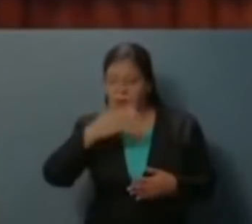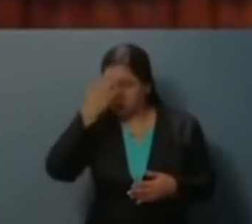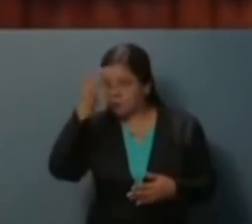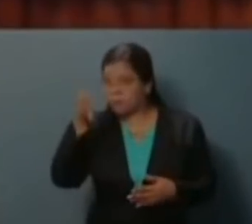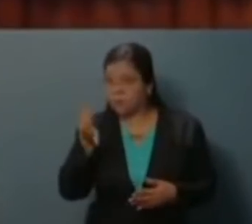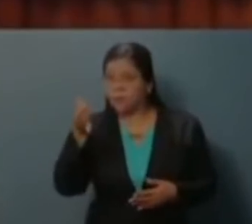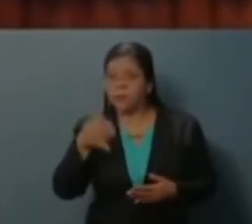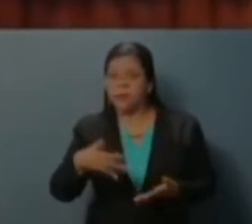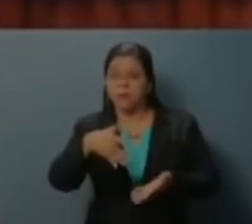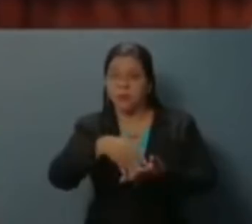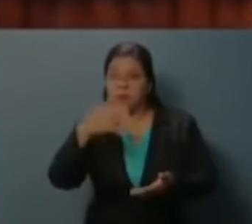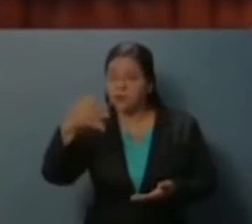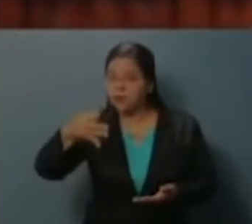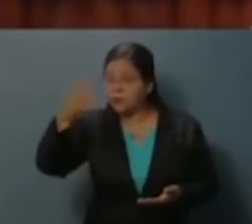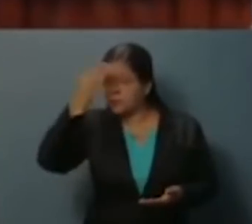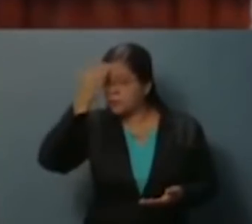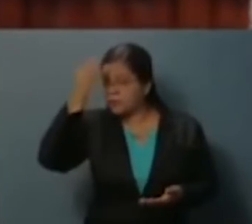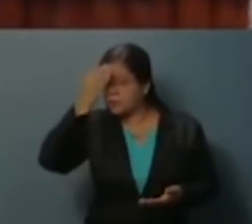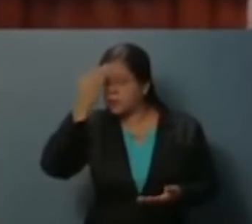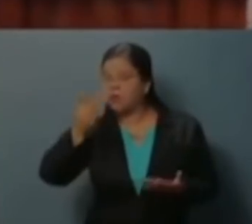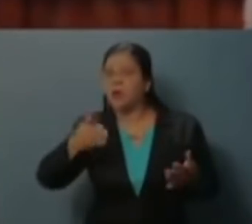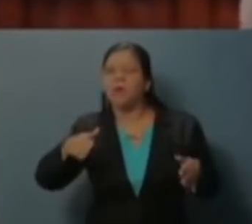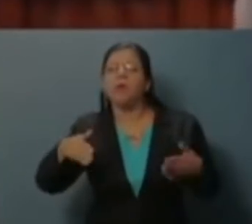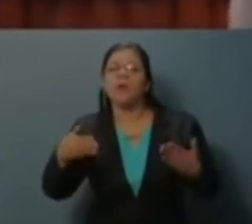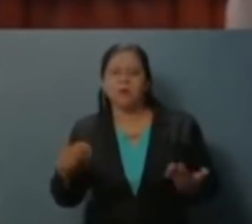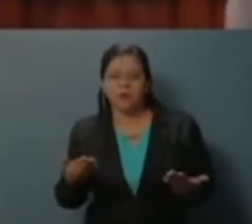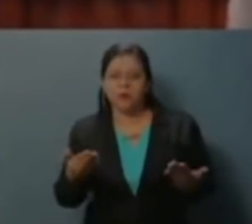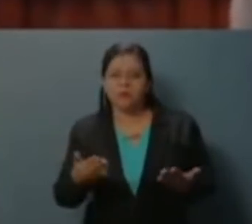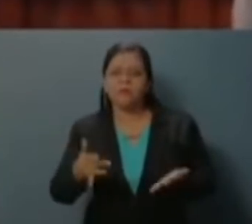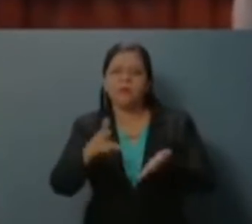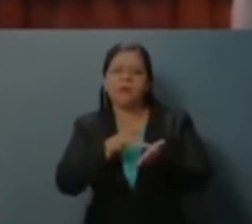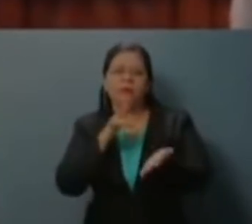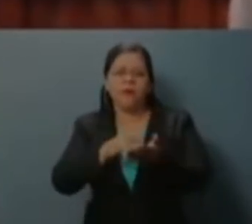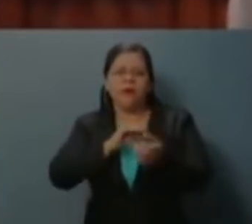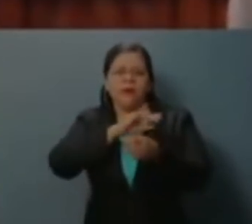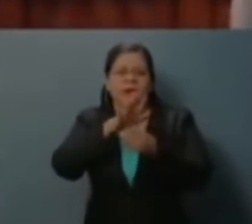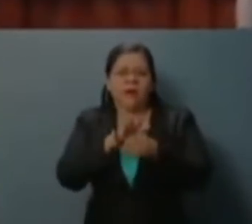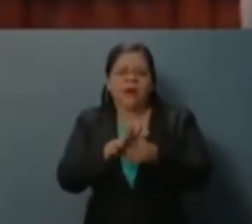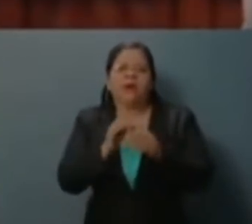pueblo merece saber qué llaves le pusieron aprovechando la pandemia.